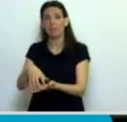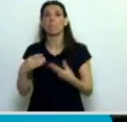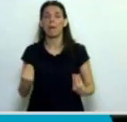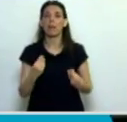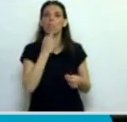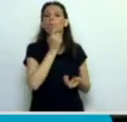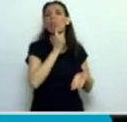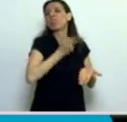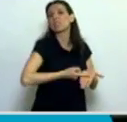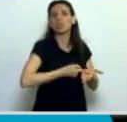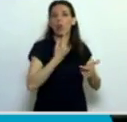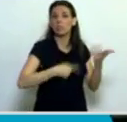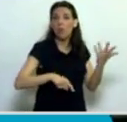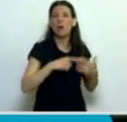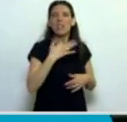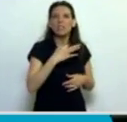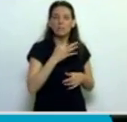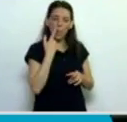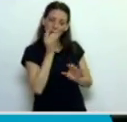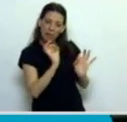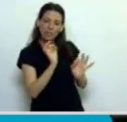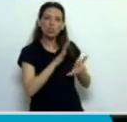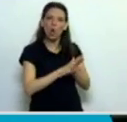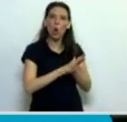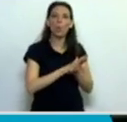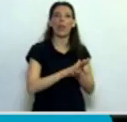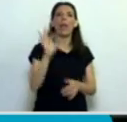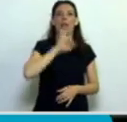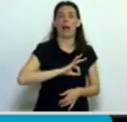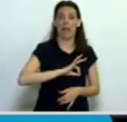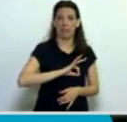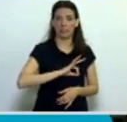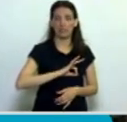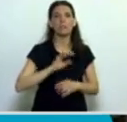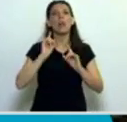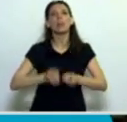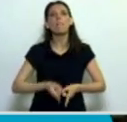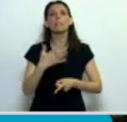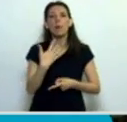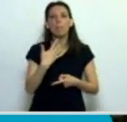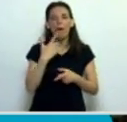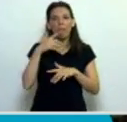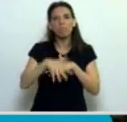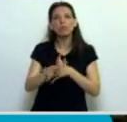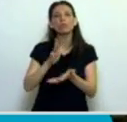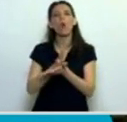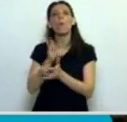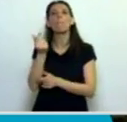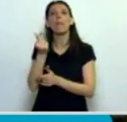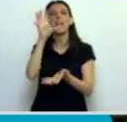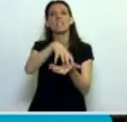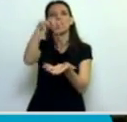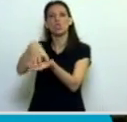decisiones consideren criterios de rentabilidad social, que se pueda influir en los precios de las empresas, que